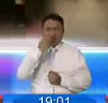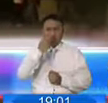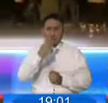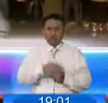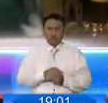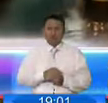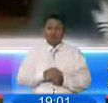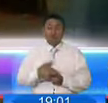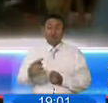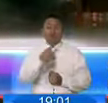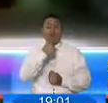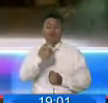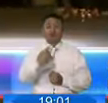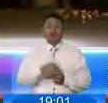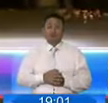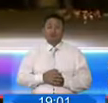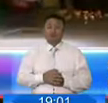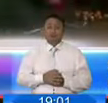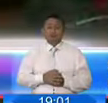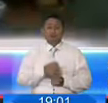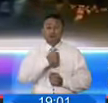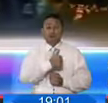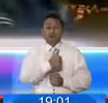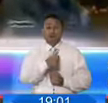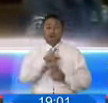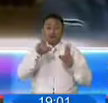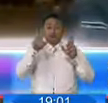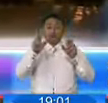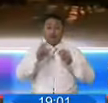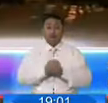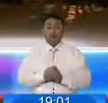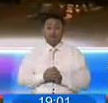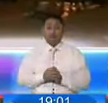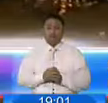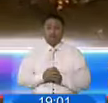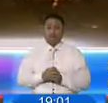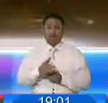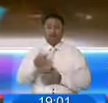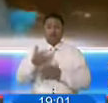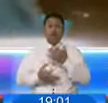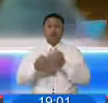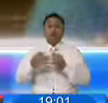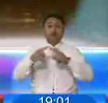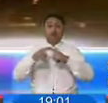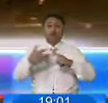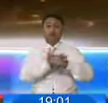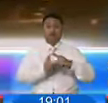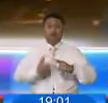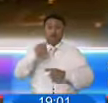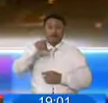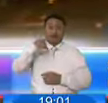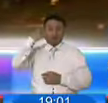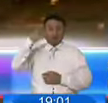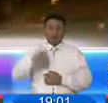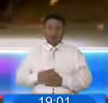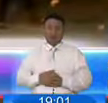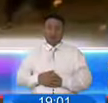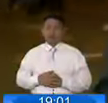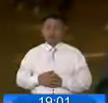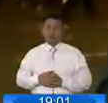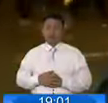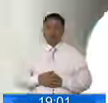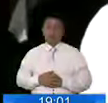lo que dijo justamente esta política referente a este caso del ex presidente rafael correa